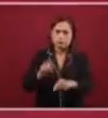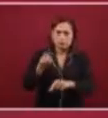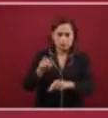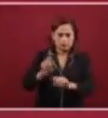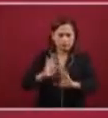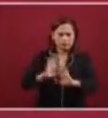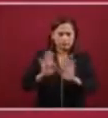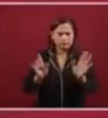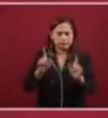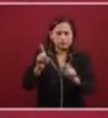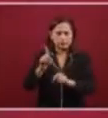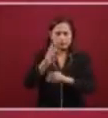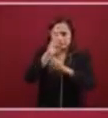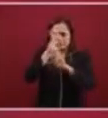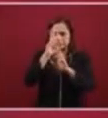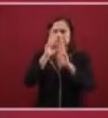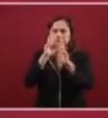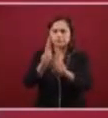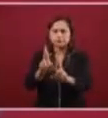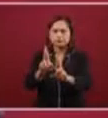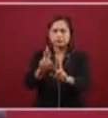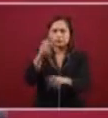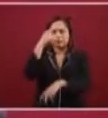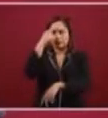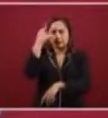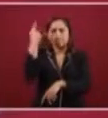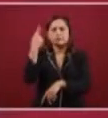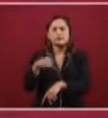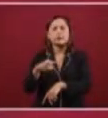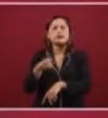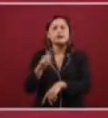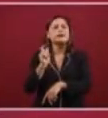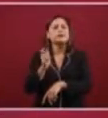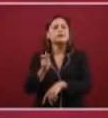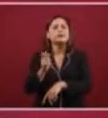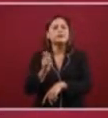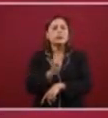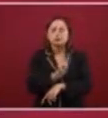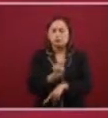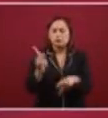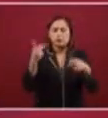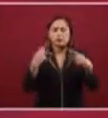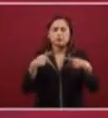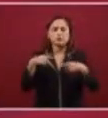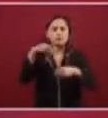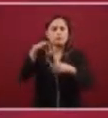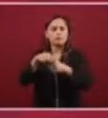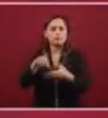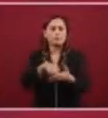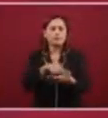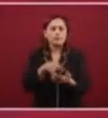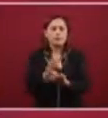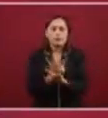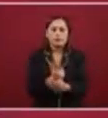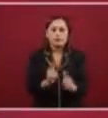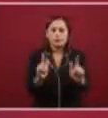y que se garantizara que los ciudadanos votaran libremente.